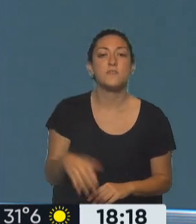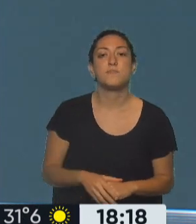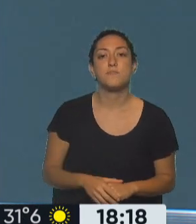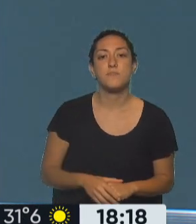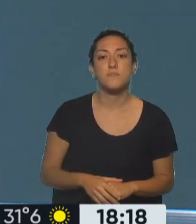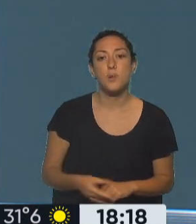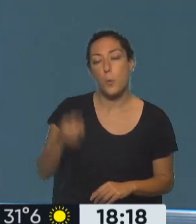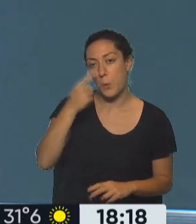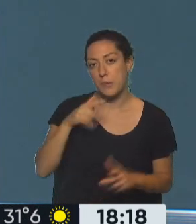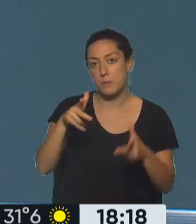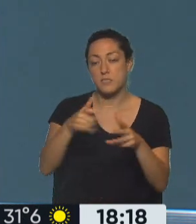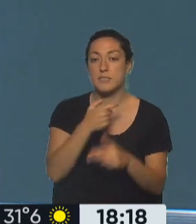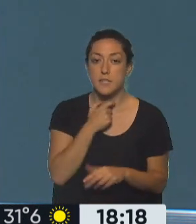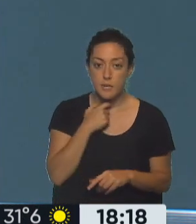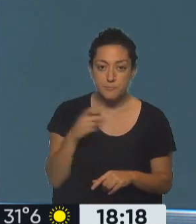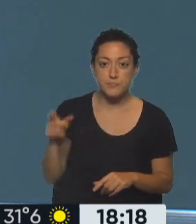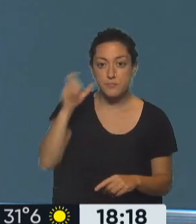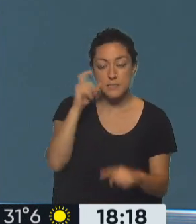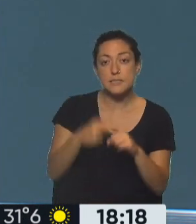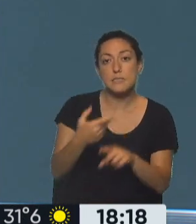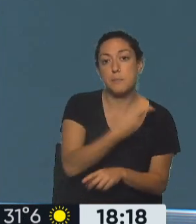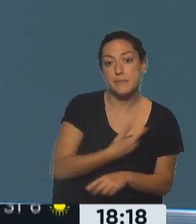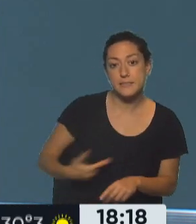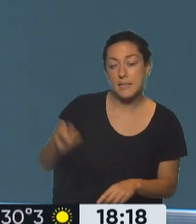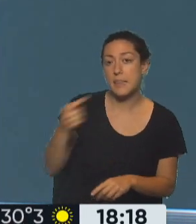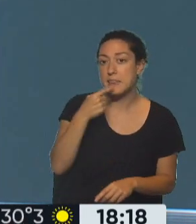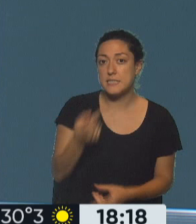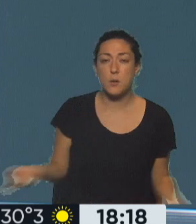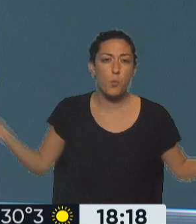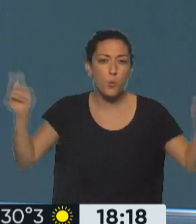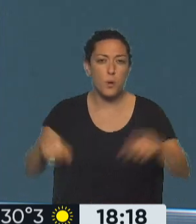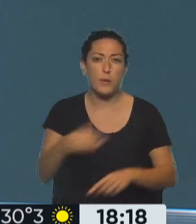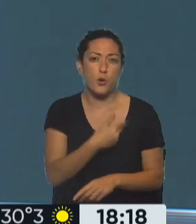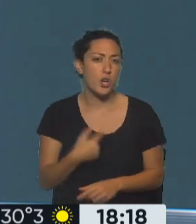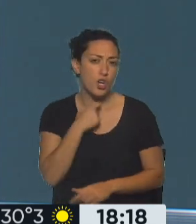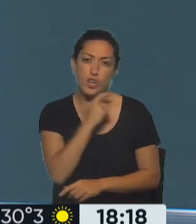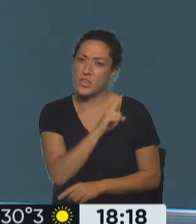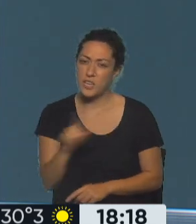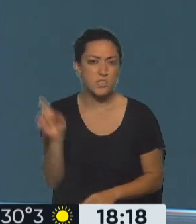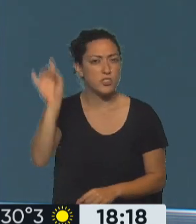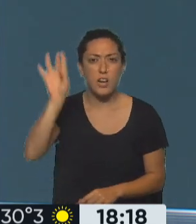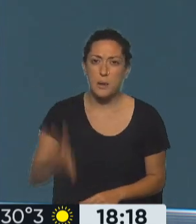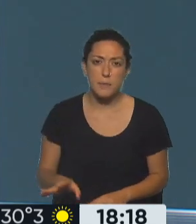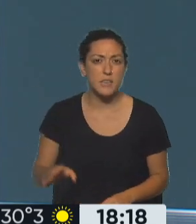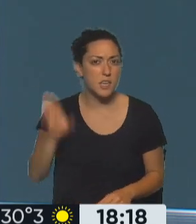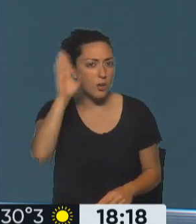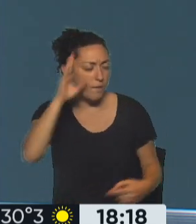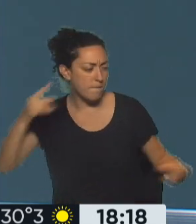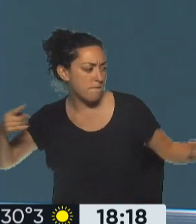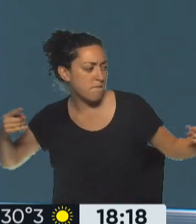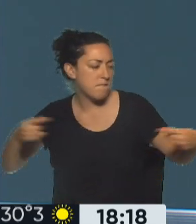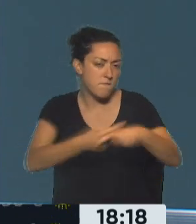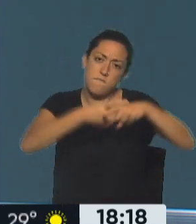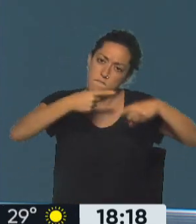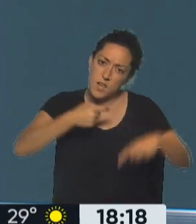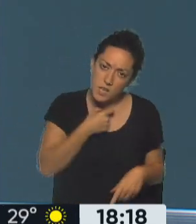esto cierro, ¿no? Un exmandatario que había dicho que no quería volver a gobernar, que solo lo hizo para enfrentar a Bolsonaro, que le tocó